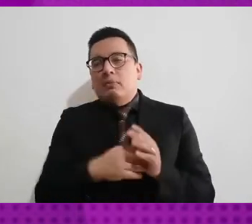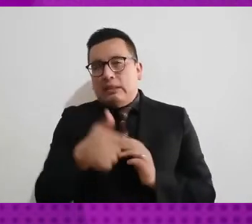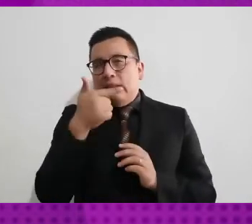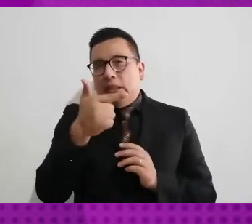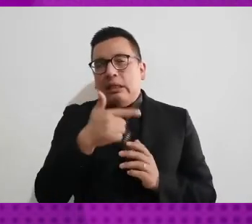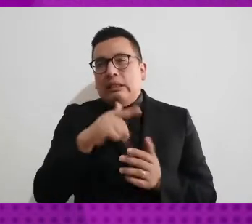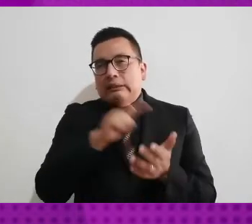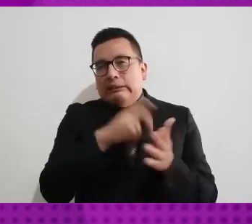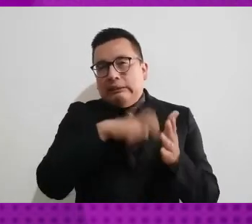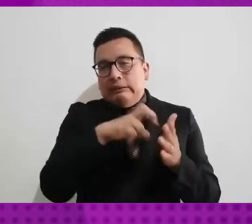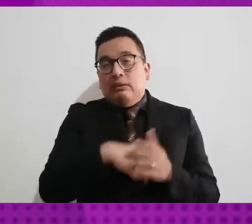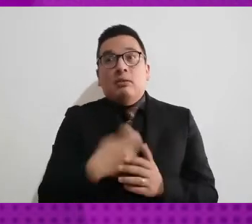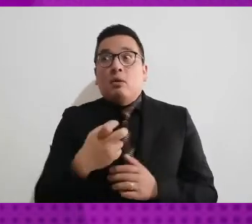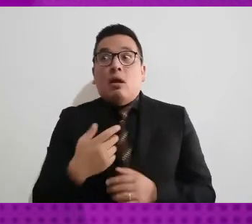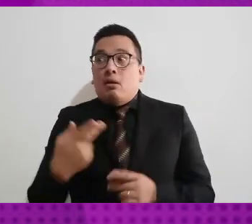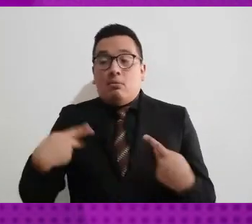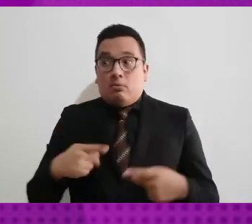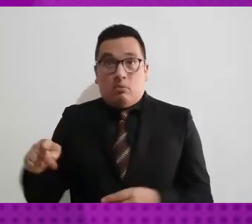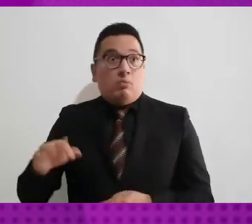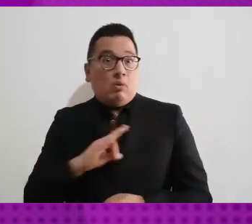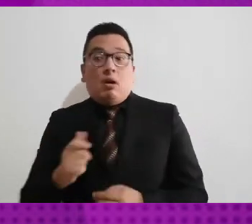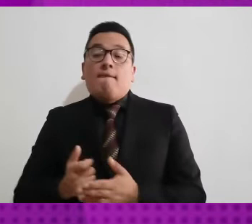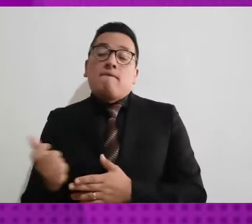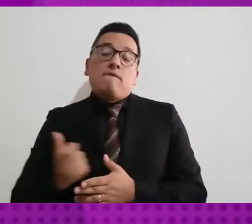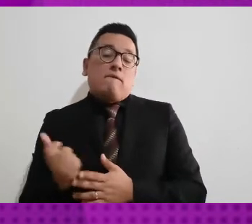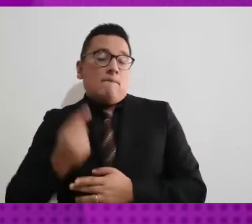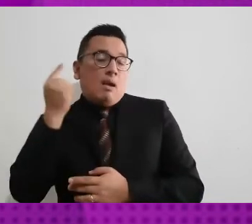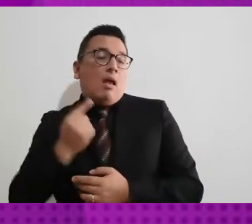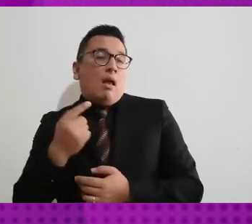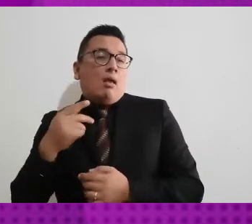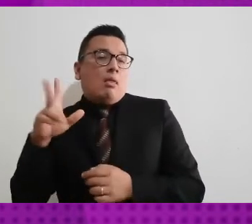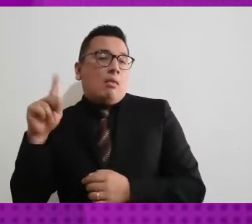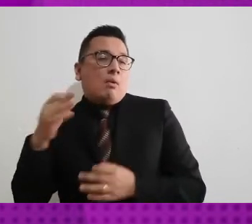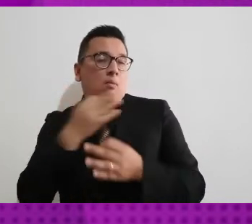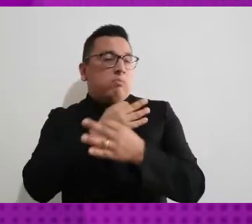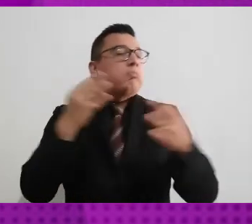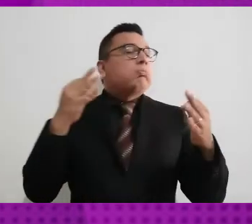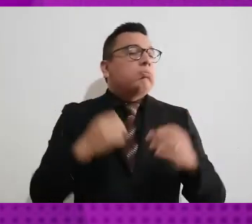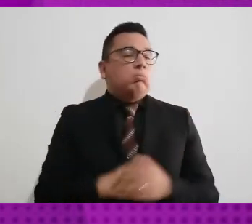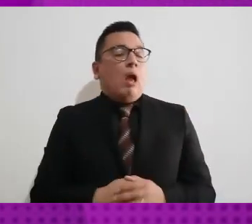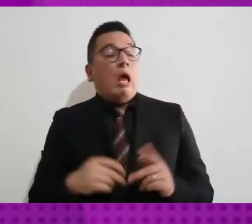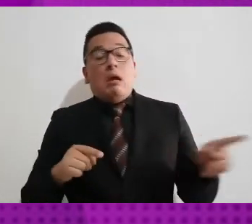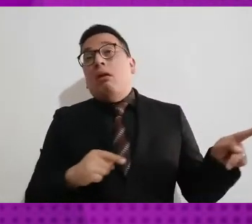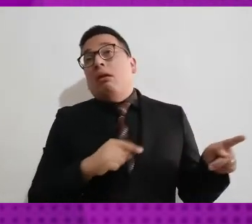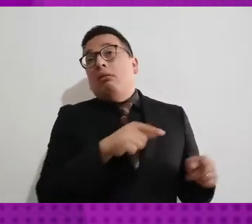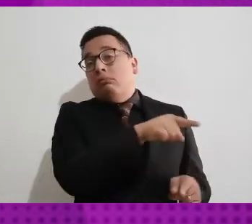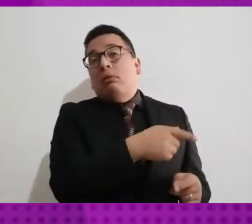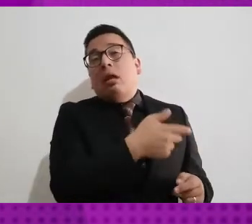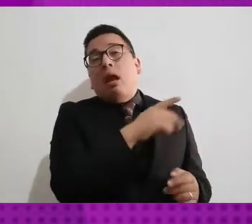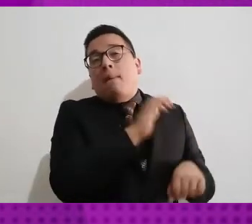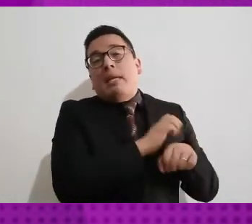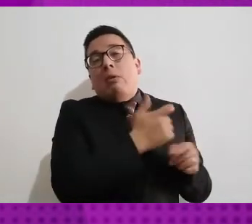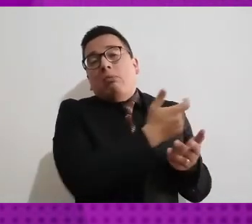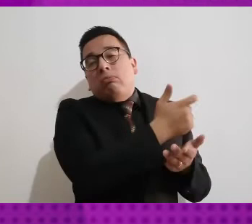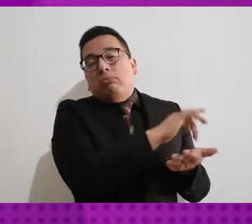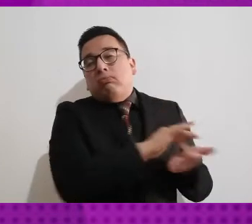se restringió el tema de la contratación de espacios en radio y televisión a la esfera privada, y se establecieron